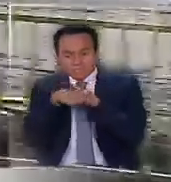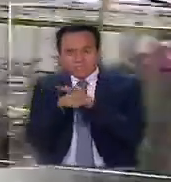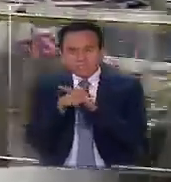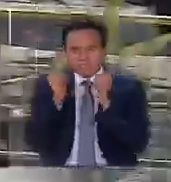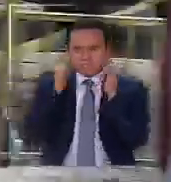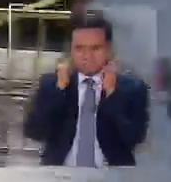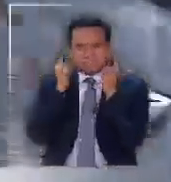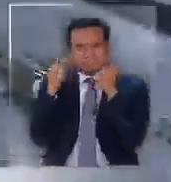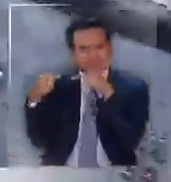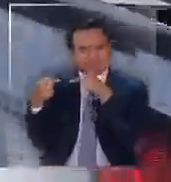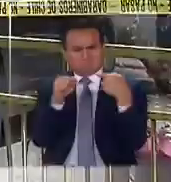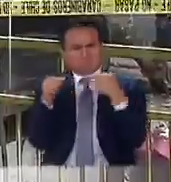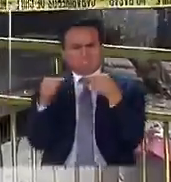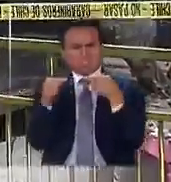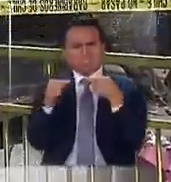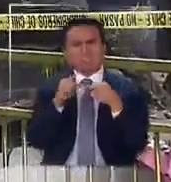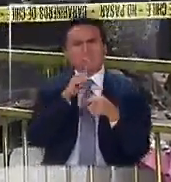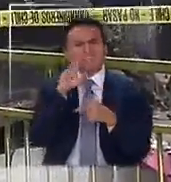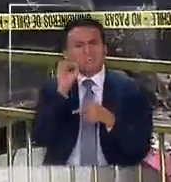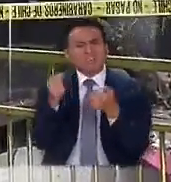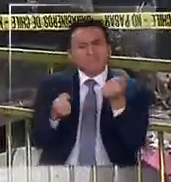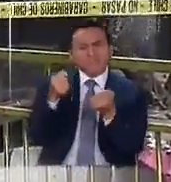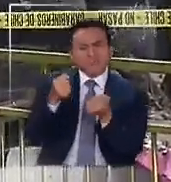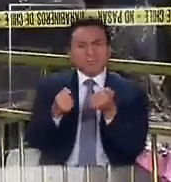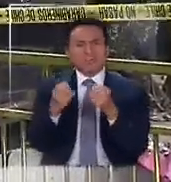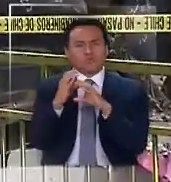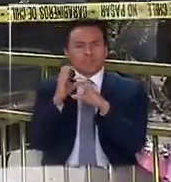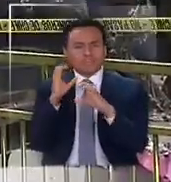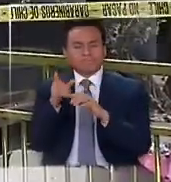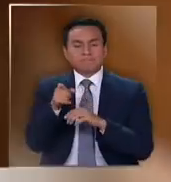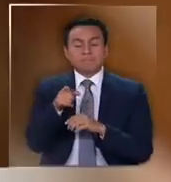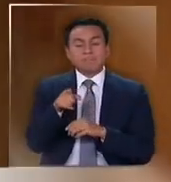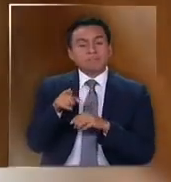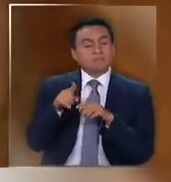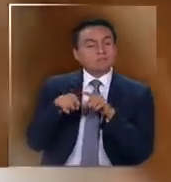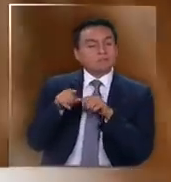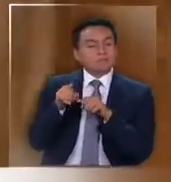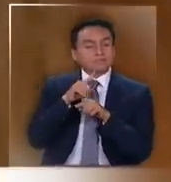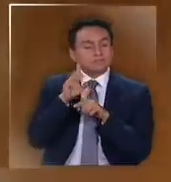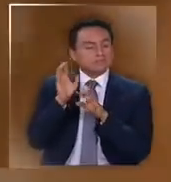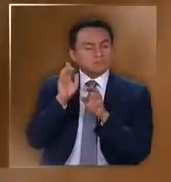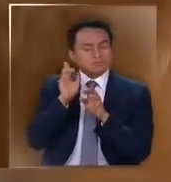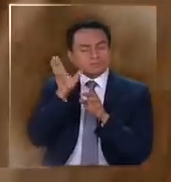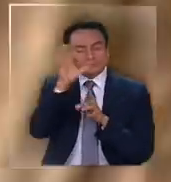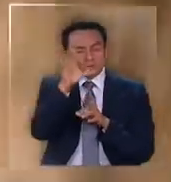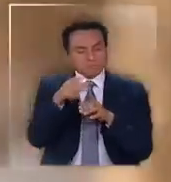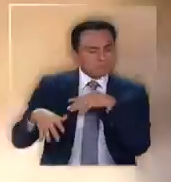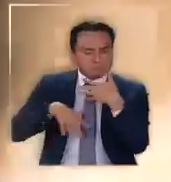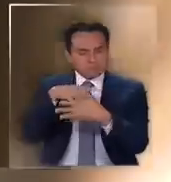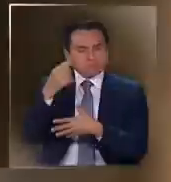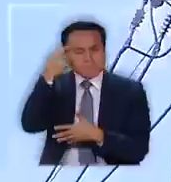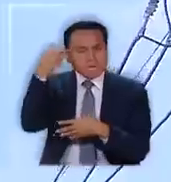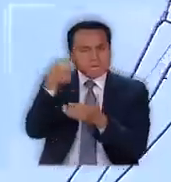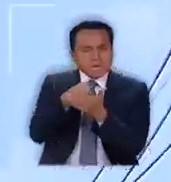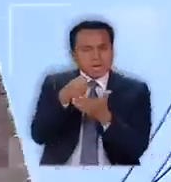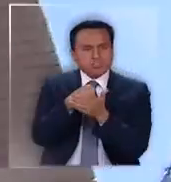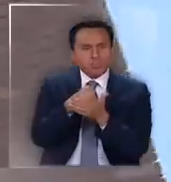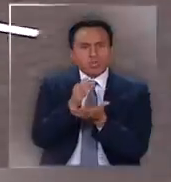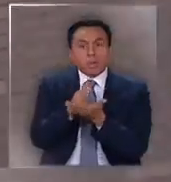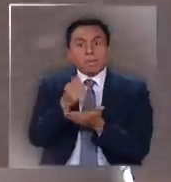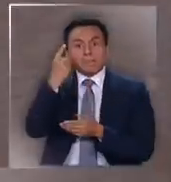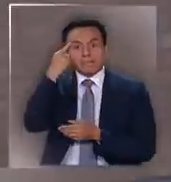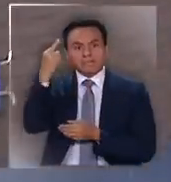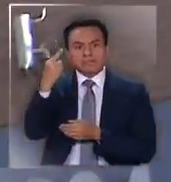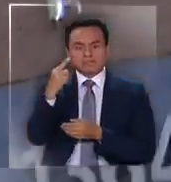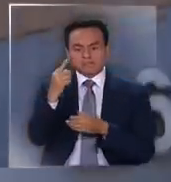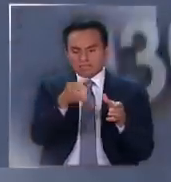un singular conflicto con el tío de un furgón escolar. Los primos de esa niña vinieron a buscarla agresivamente porque pensaron que le estaban pegándole aquí en el colegio.